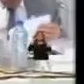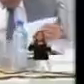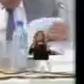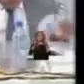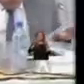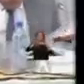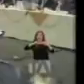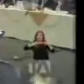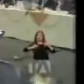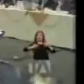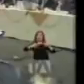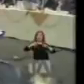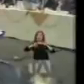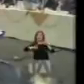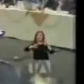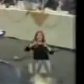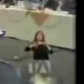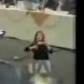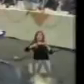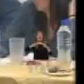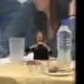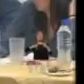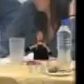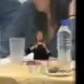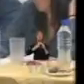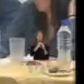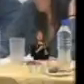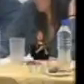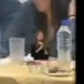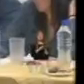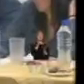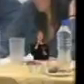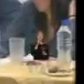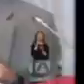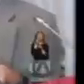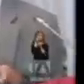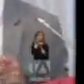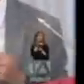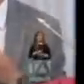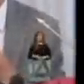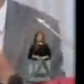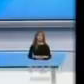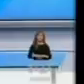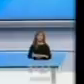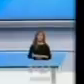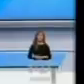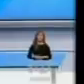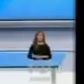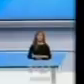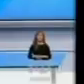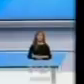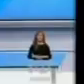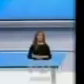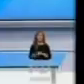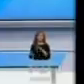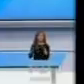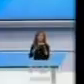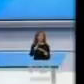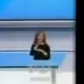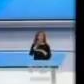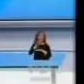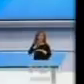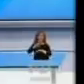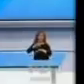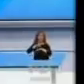estas reformas van a tocar, ya que están analizándose. En Quito, Andrea Samaniego, 24 horas. A menos de 24 horas